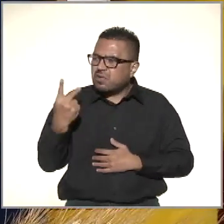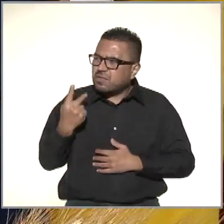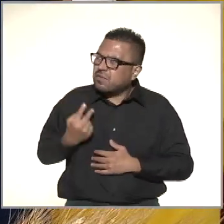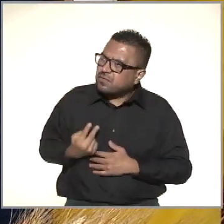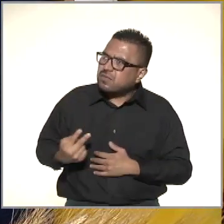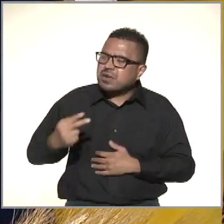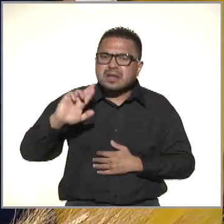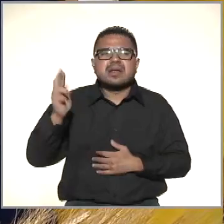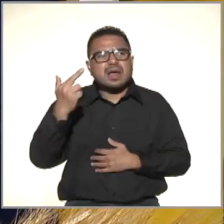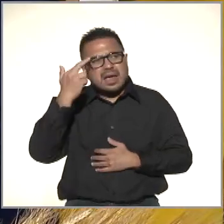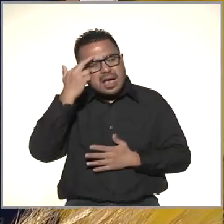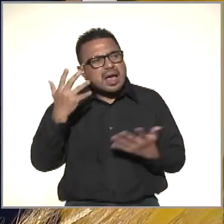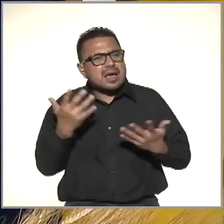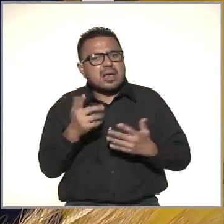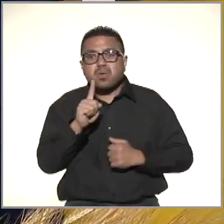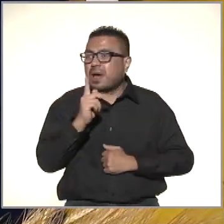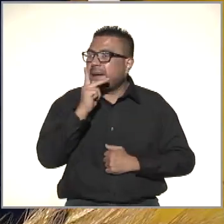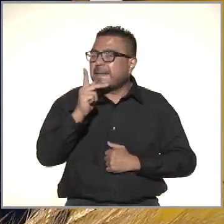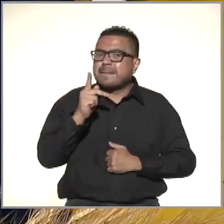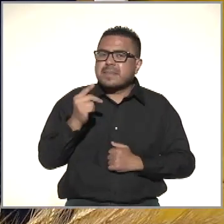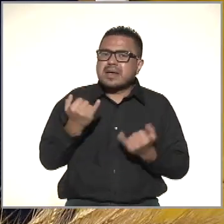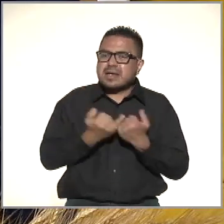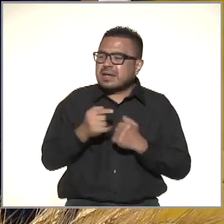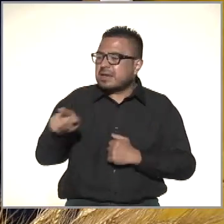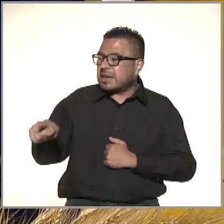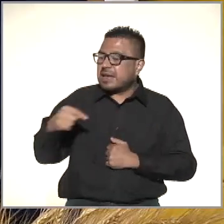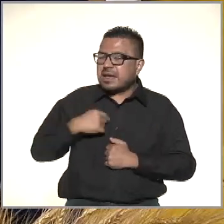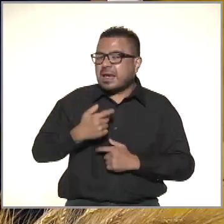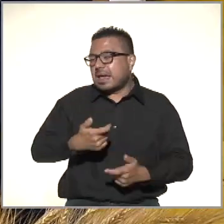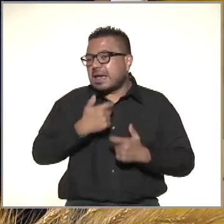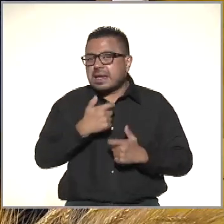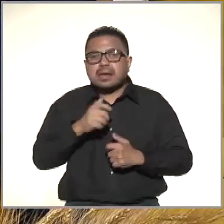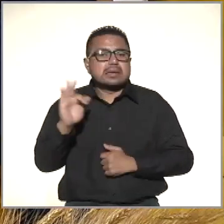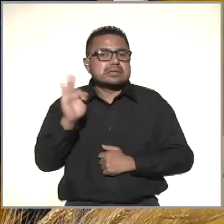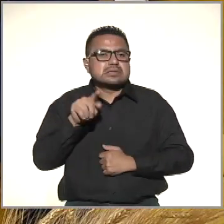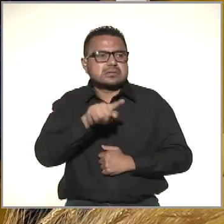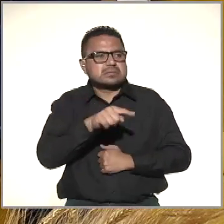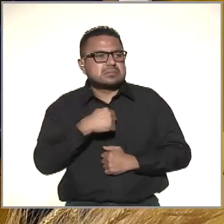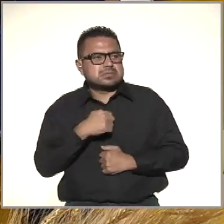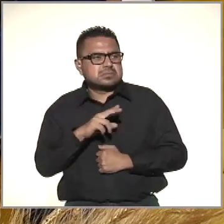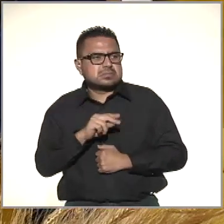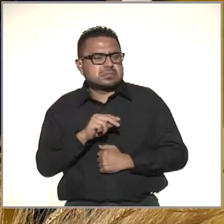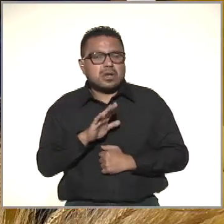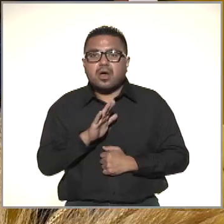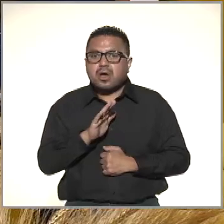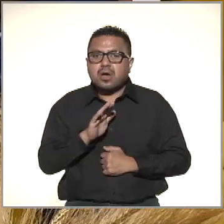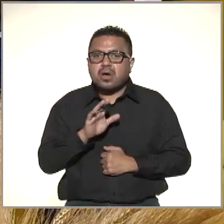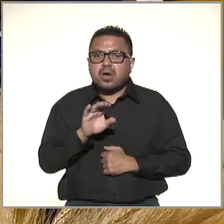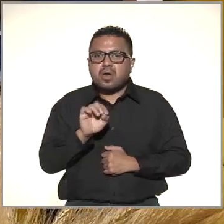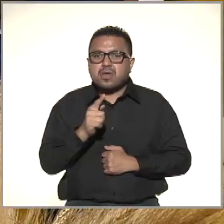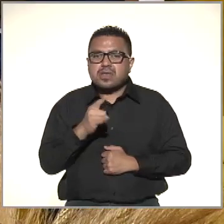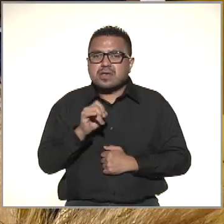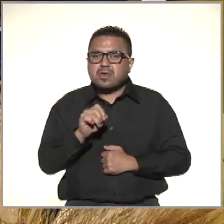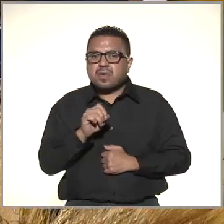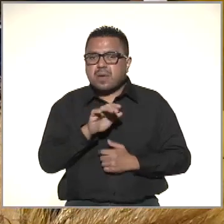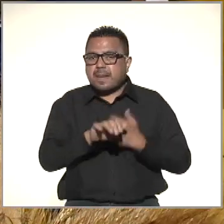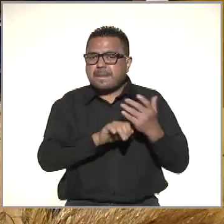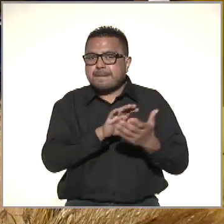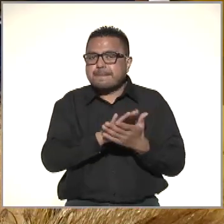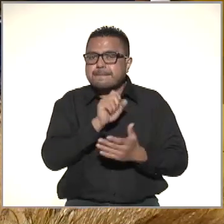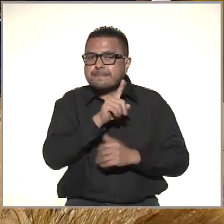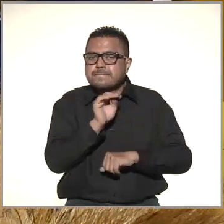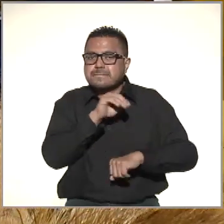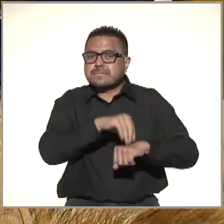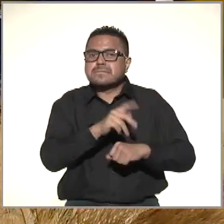te acuerdas lo que hicimos? Y una palabra a ti y a mí nos hace reír, pero ¿qué tal que a ti y a mí no? El código entre pareja también se establece a través